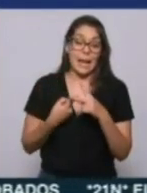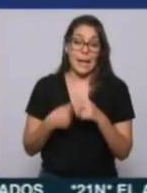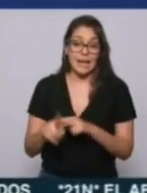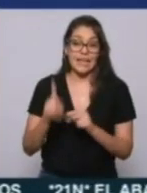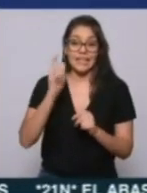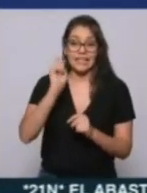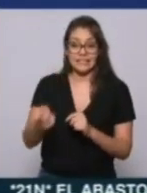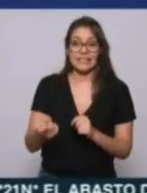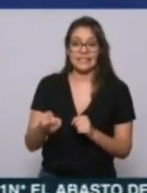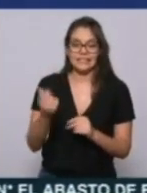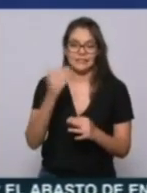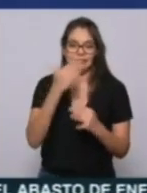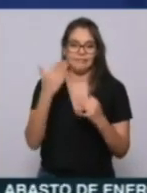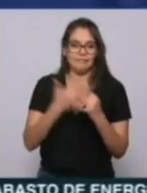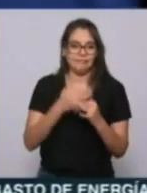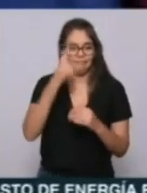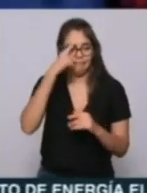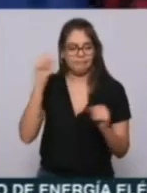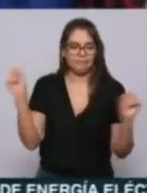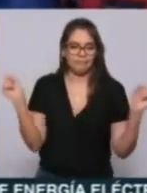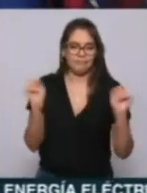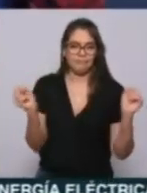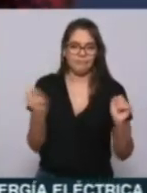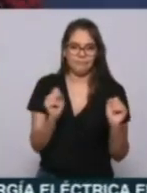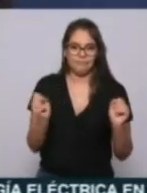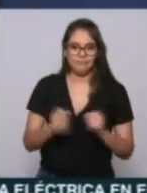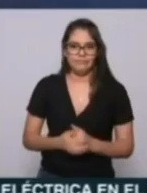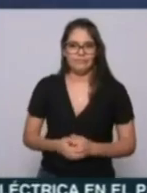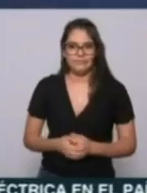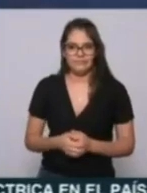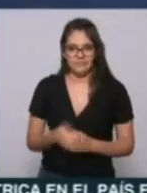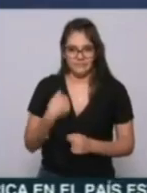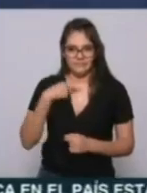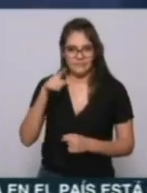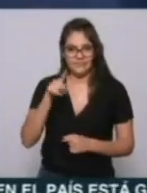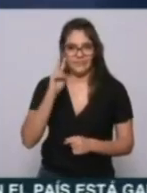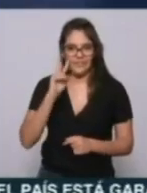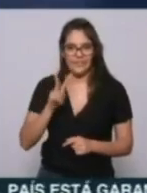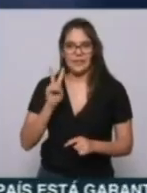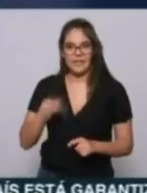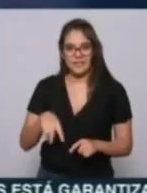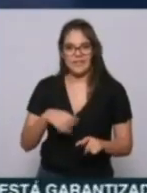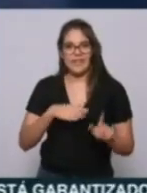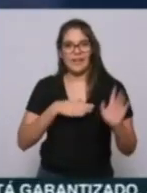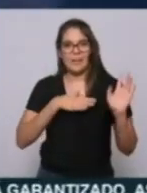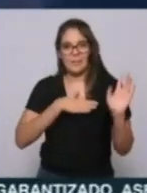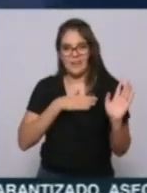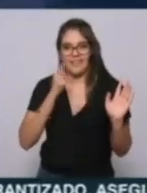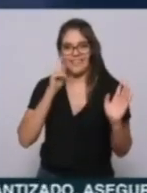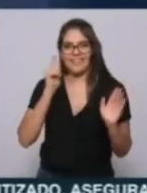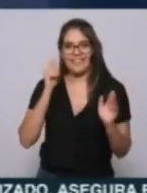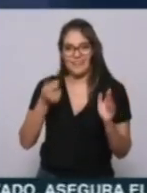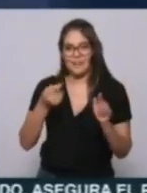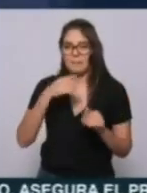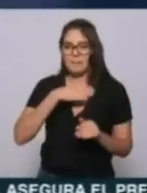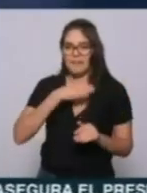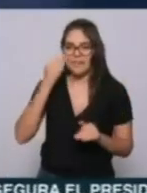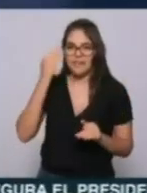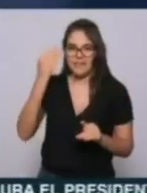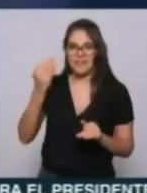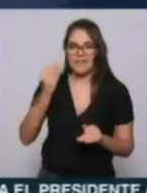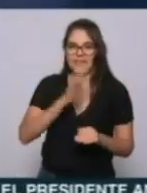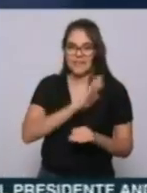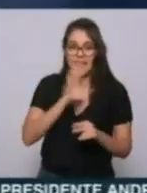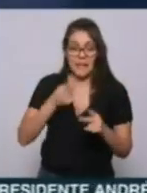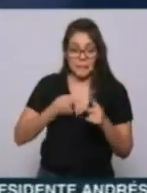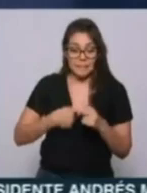Arrancamos medio maratón, el segundo tiempo deportivo. Te prometo una cosa, Felipe, te voy a traer un muy buen tiempo el próximo lunes que